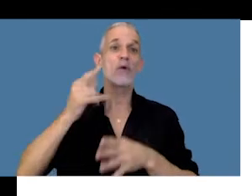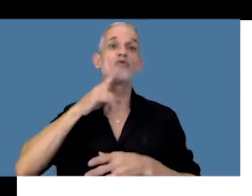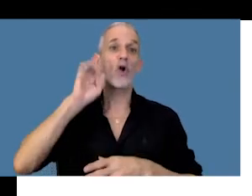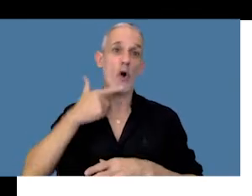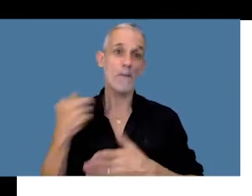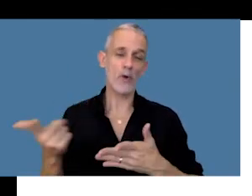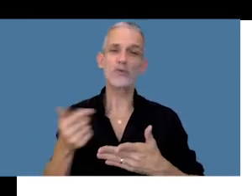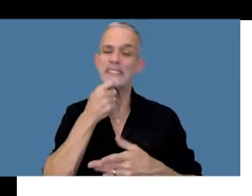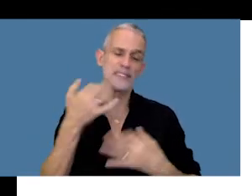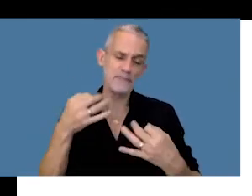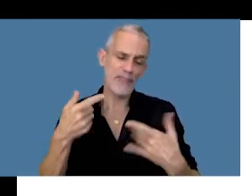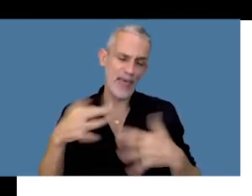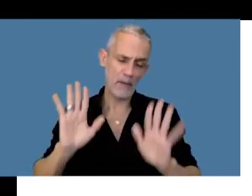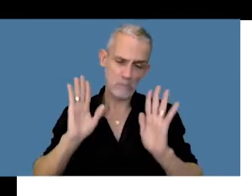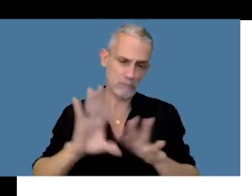que correspondieran.